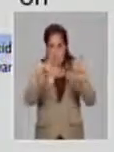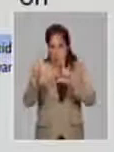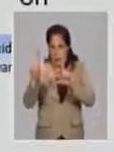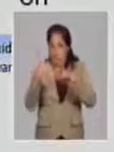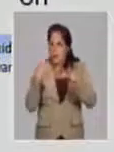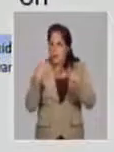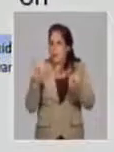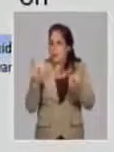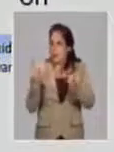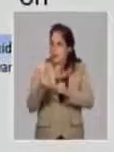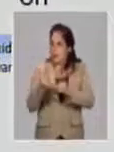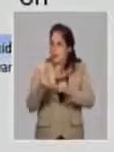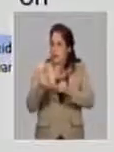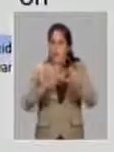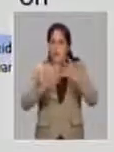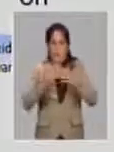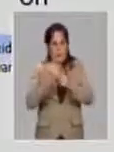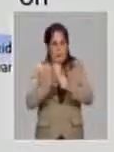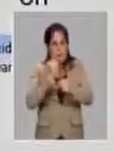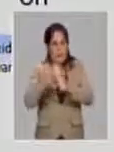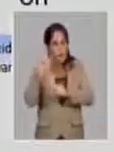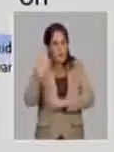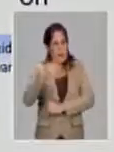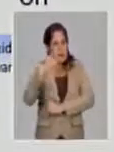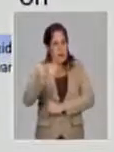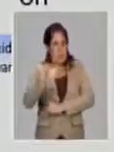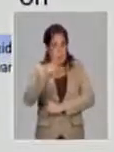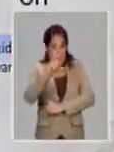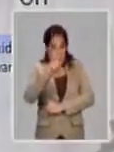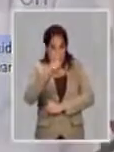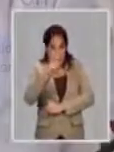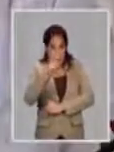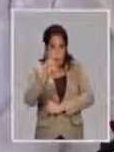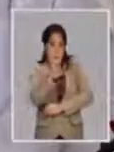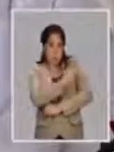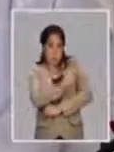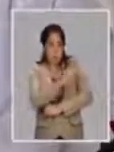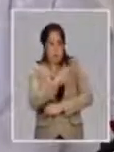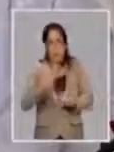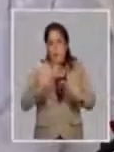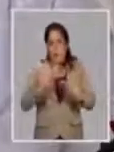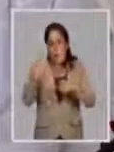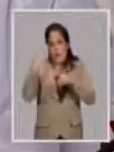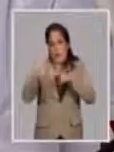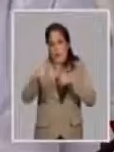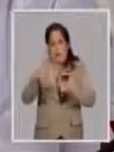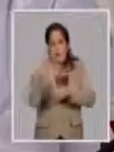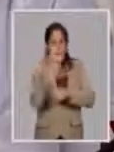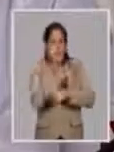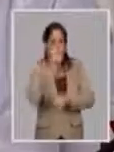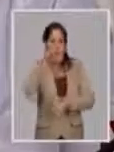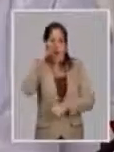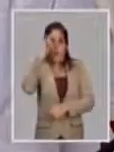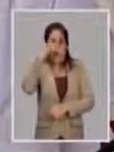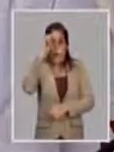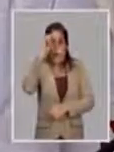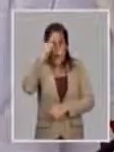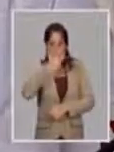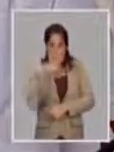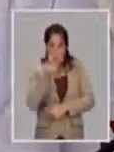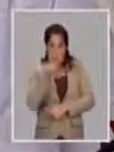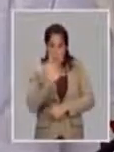lámina se resume la estrategia de los ensayos clínicos con el candidato vacunal